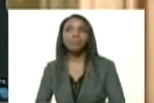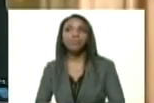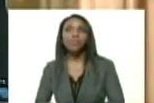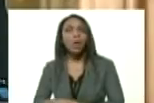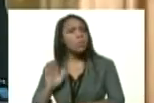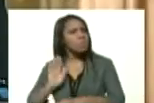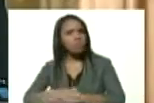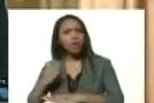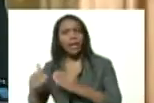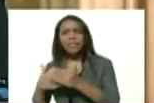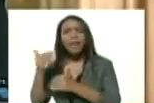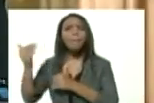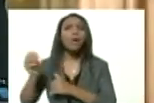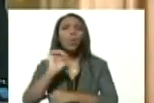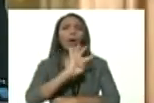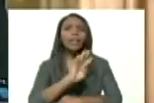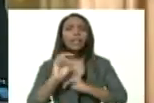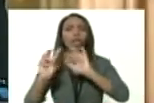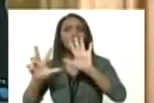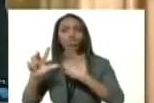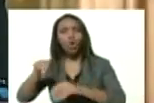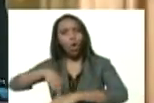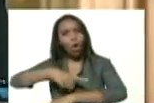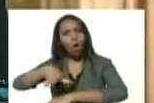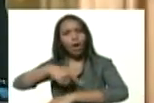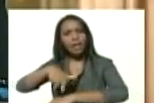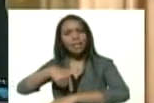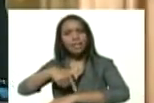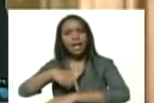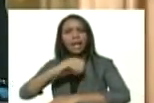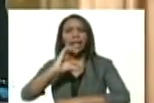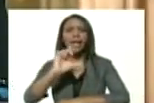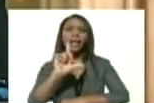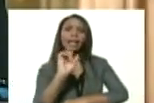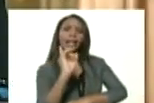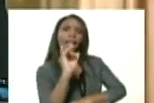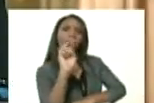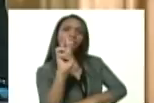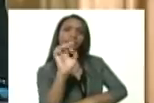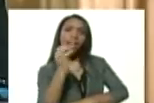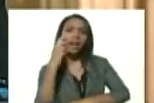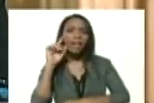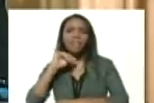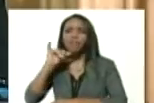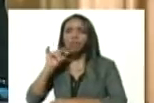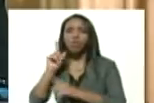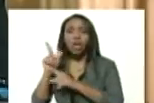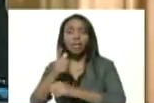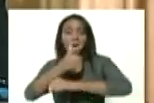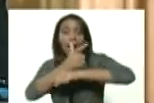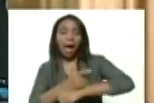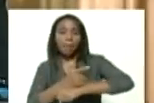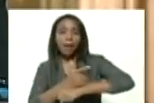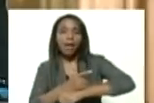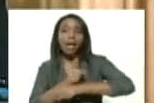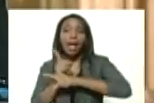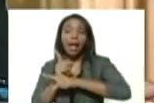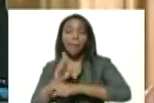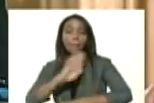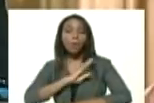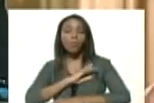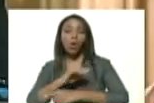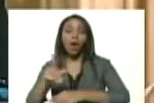porque después de 48 horas que clíver alcalá cordones le informo que esas armas eran de él